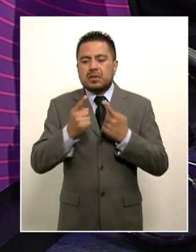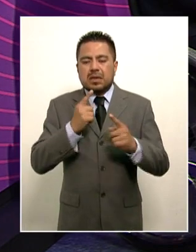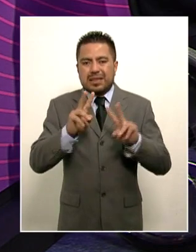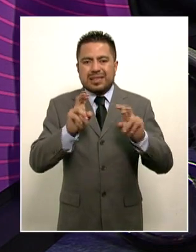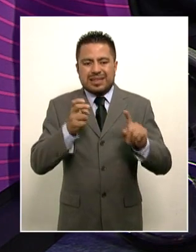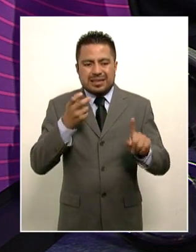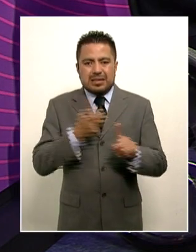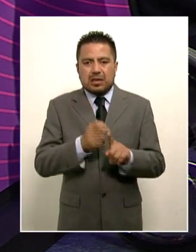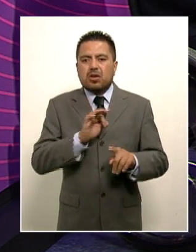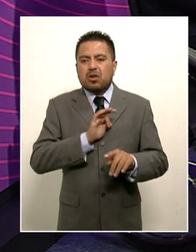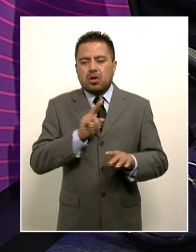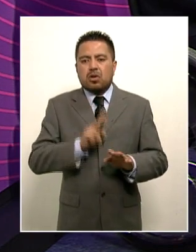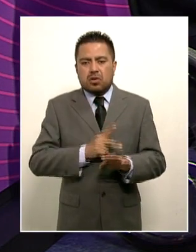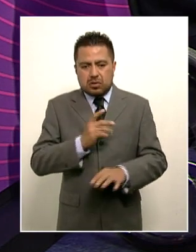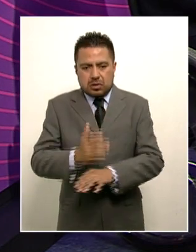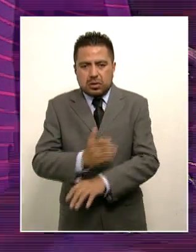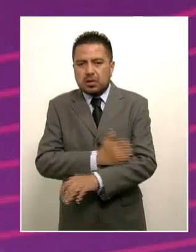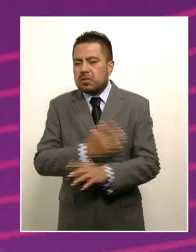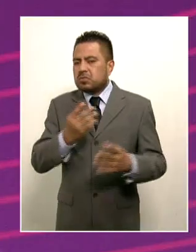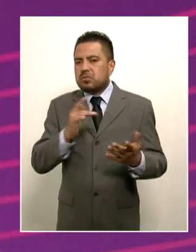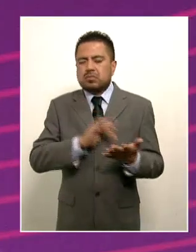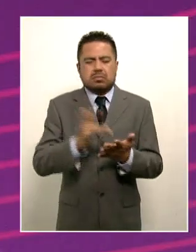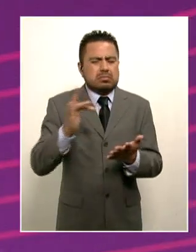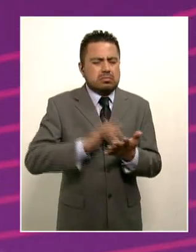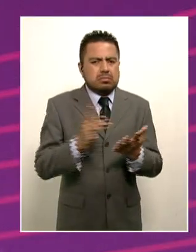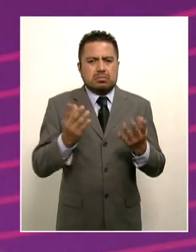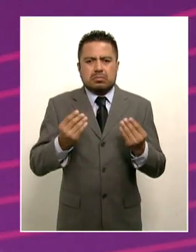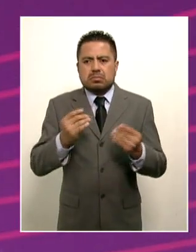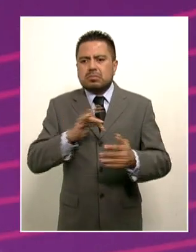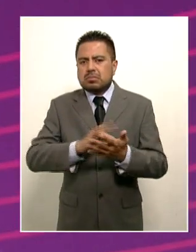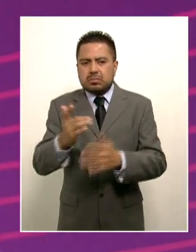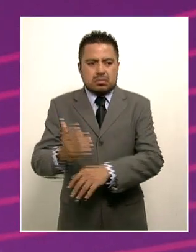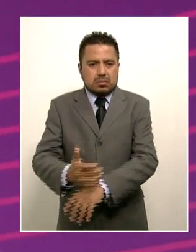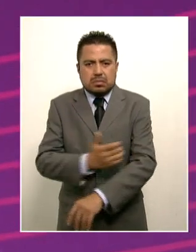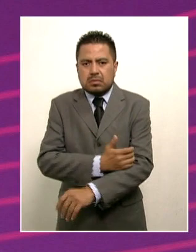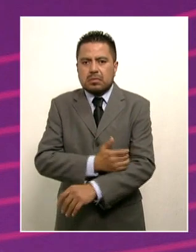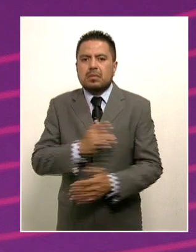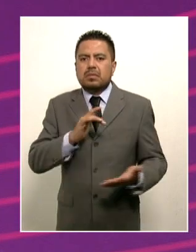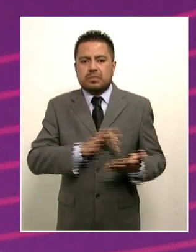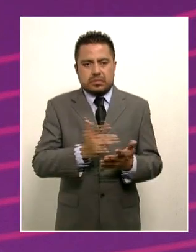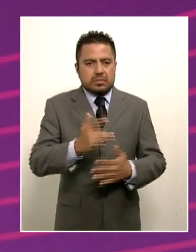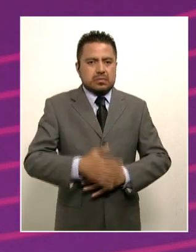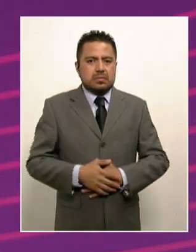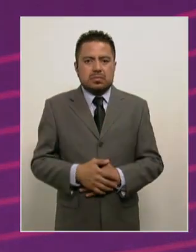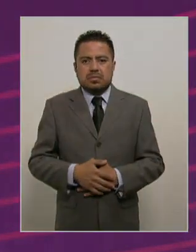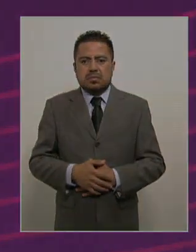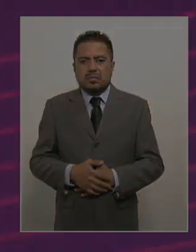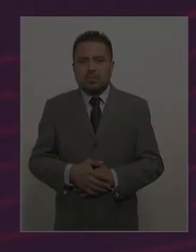estos temas nos vuelvan a acompañar. Muchas gracias. Muchas gracias por acompañarnos. Gracias.